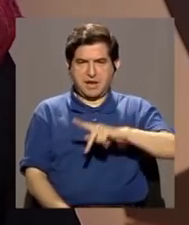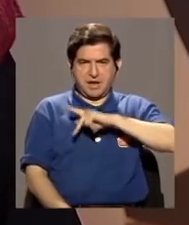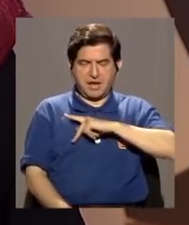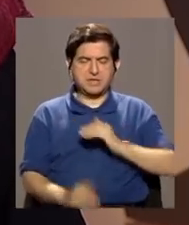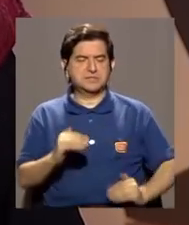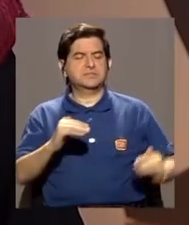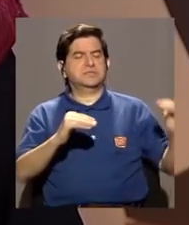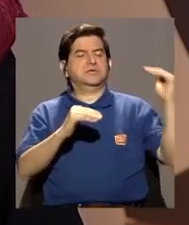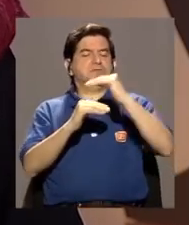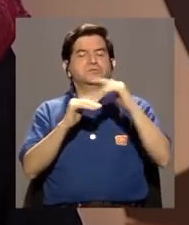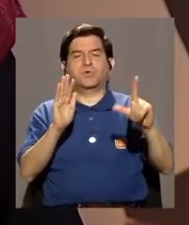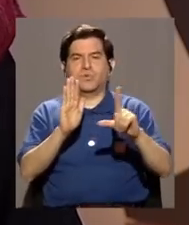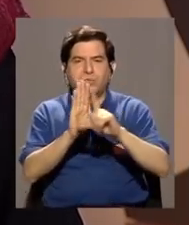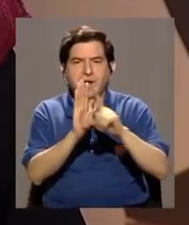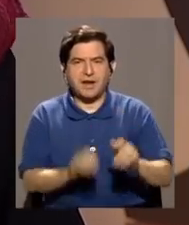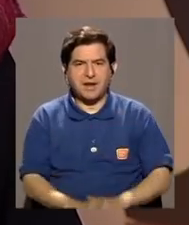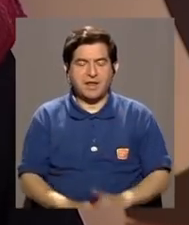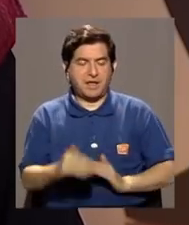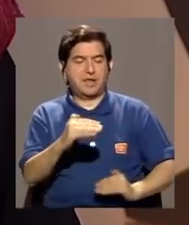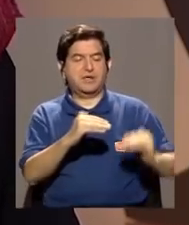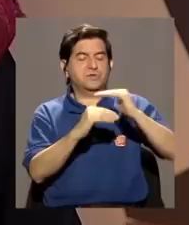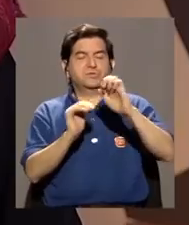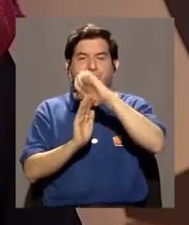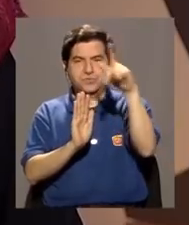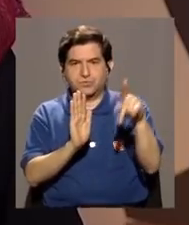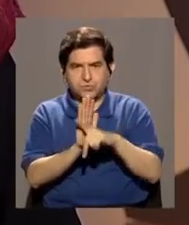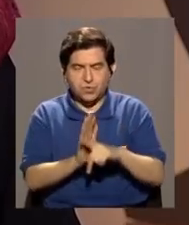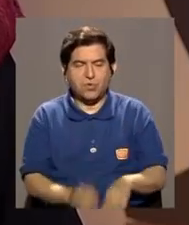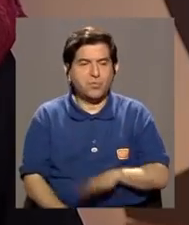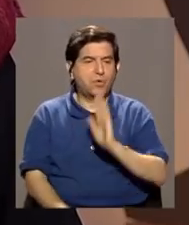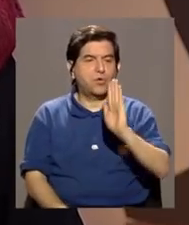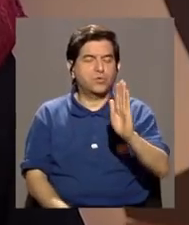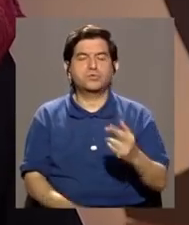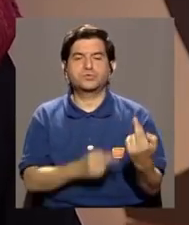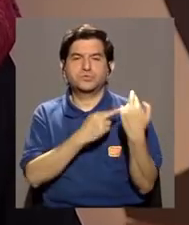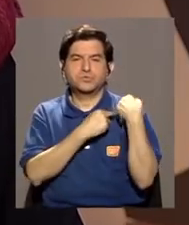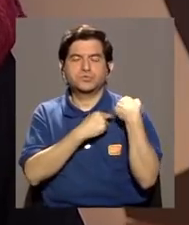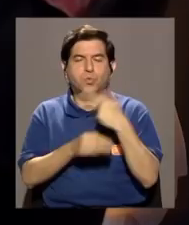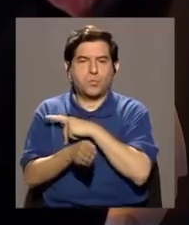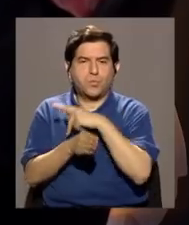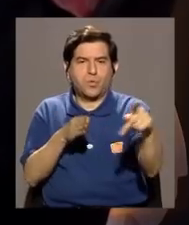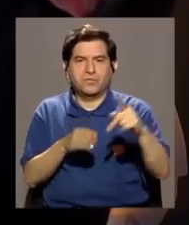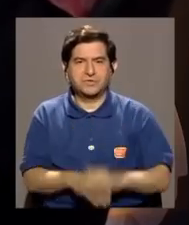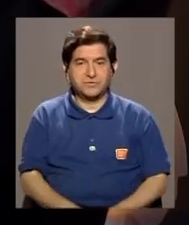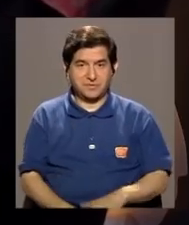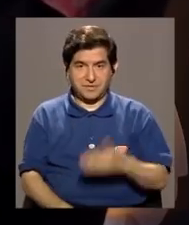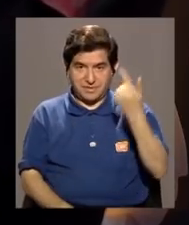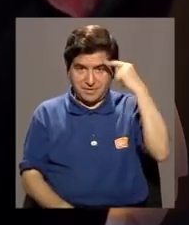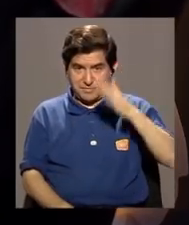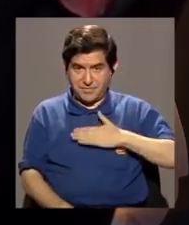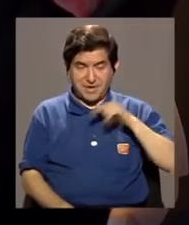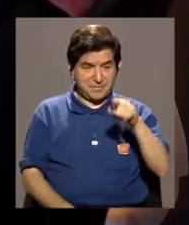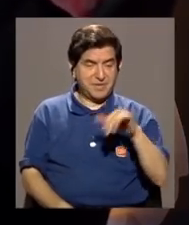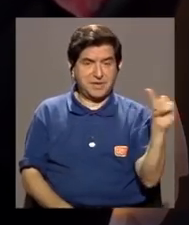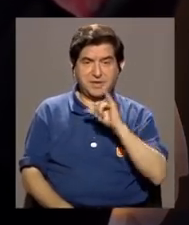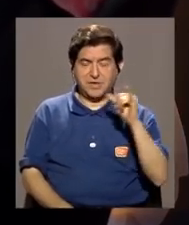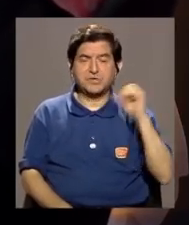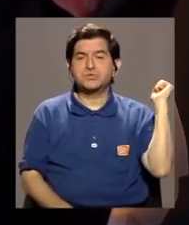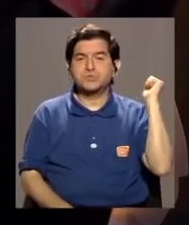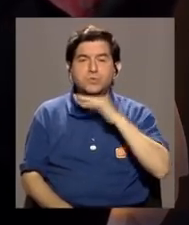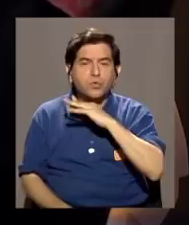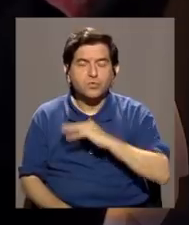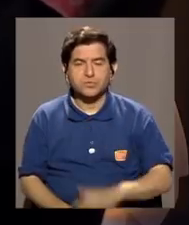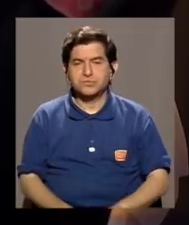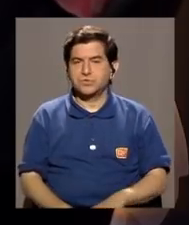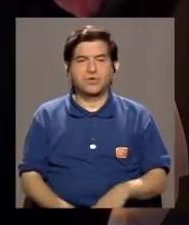por encima de la ley por encima de la constitución por encima a su deber profesional eso para mí también es corrupción